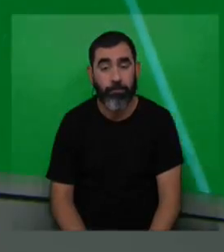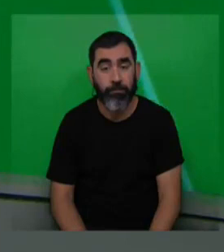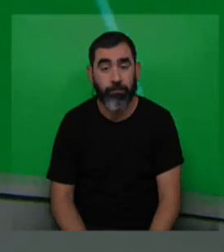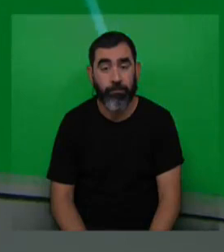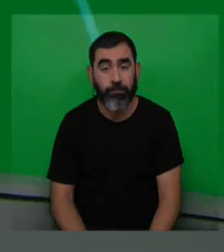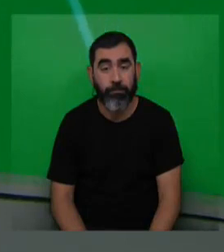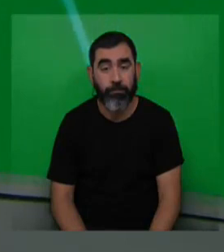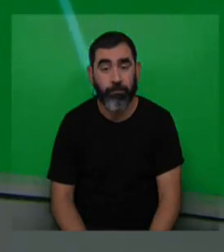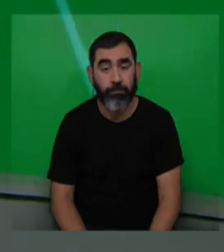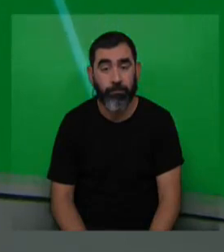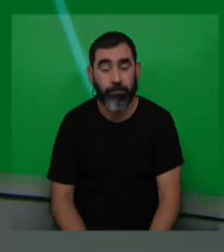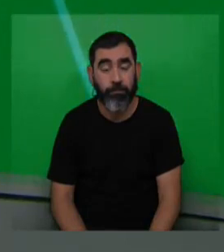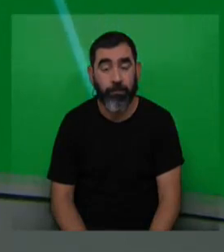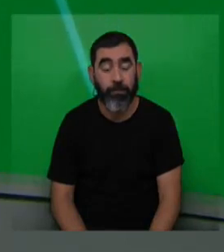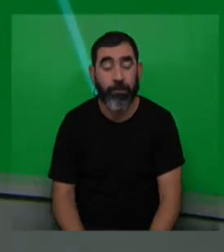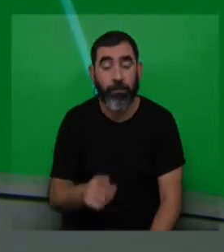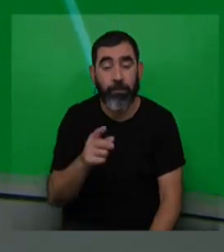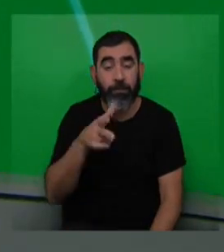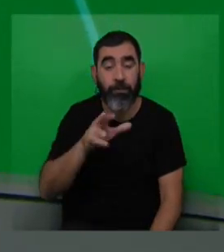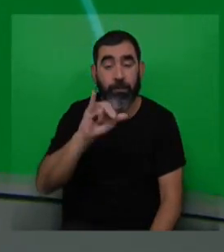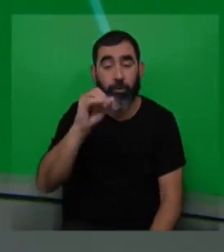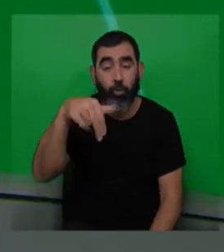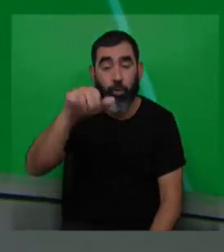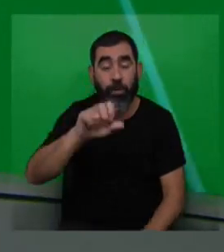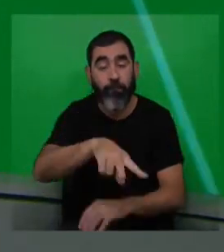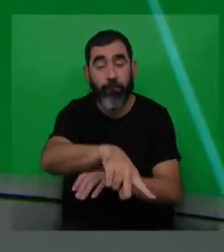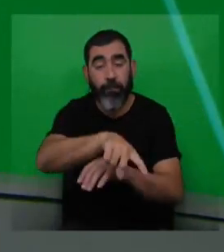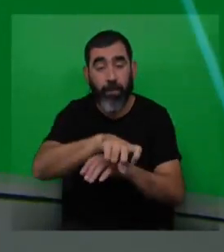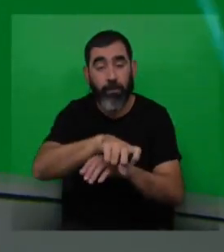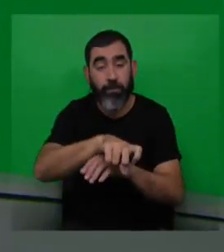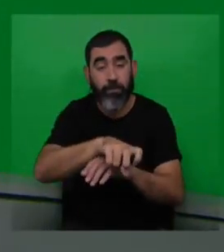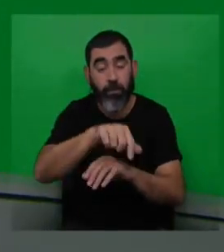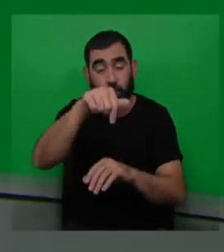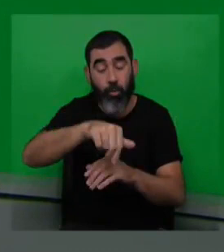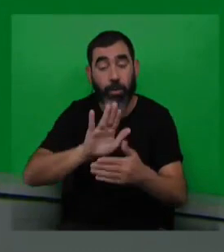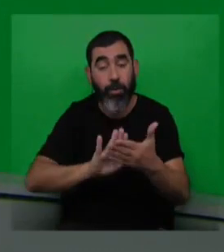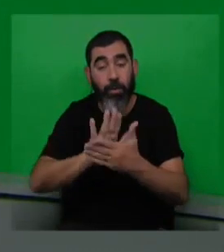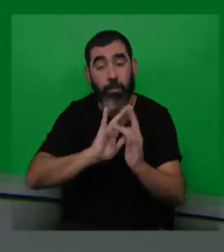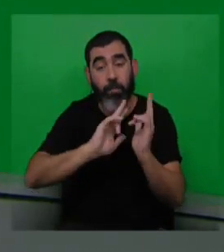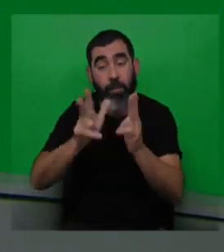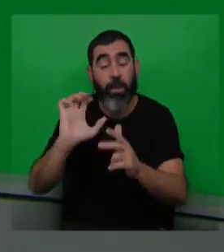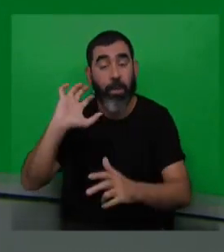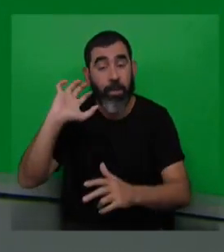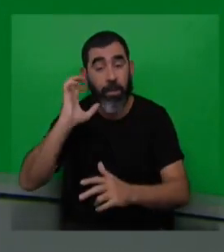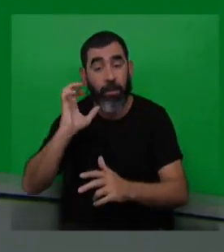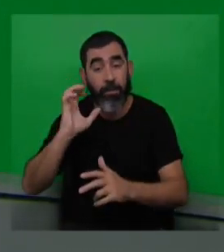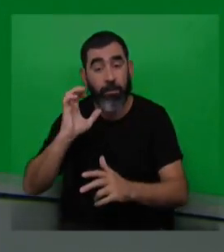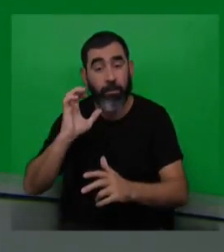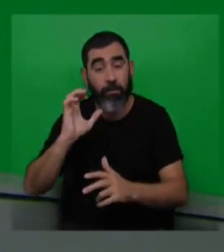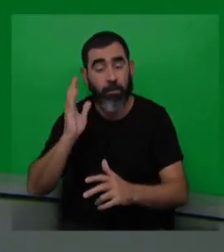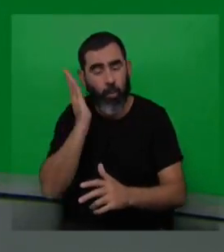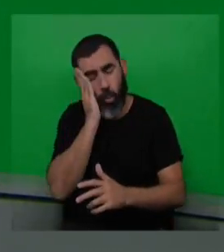Bien, allí veíamos, como ustedes bien lo vieron también, a la fiscal Alicia Gione, que esta mañana le dijo a Radio Sarandí que